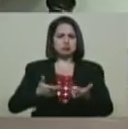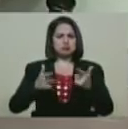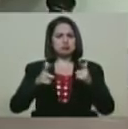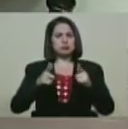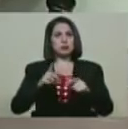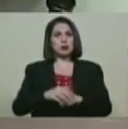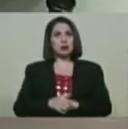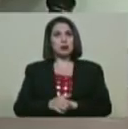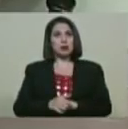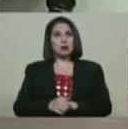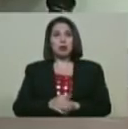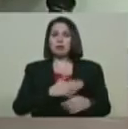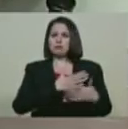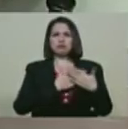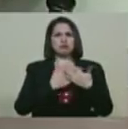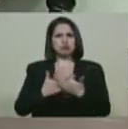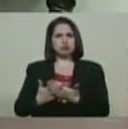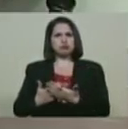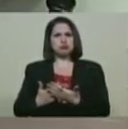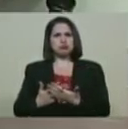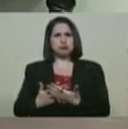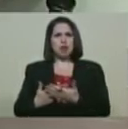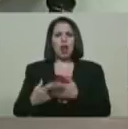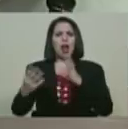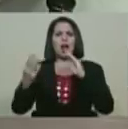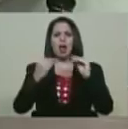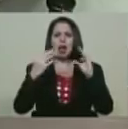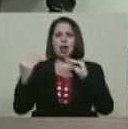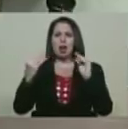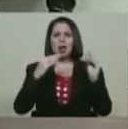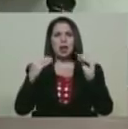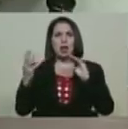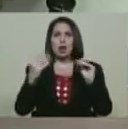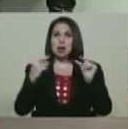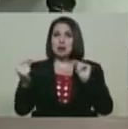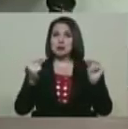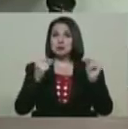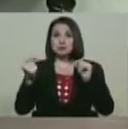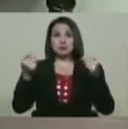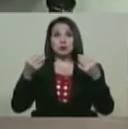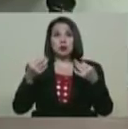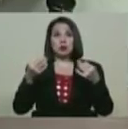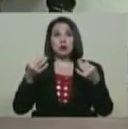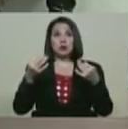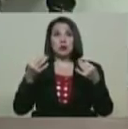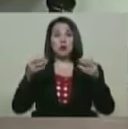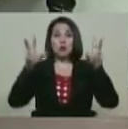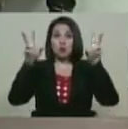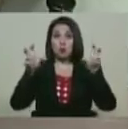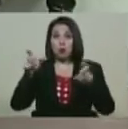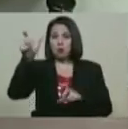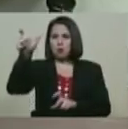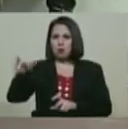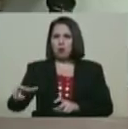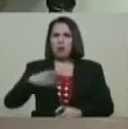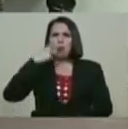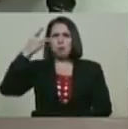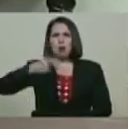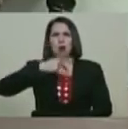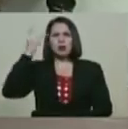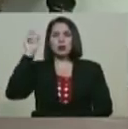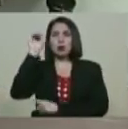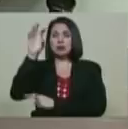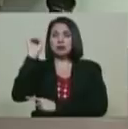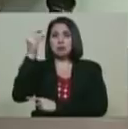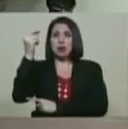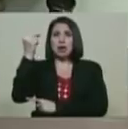quiera, estoy dispuesto a conversar con usted como nuevo jefe político parlamentario